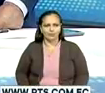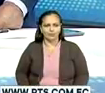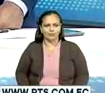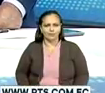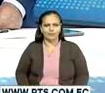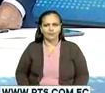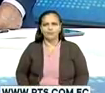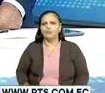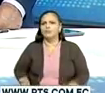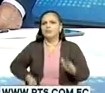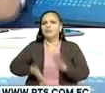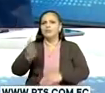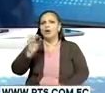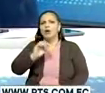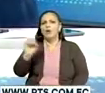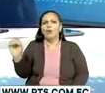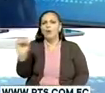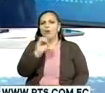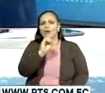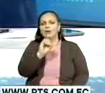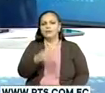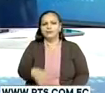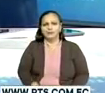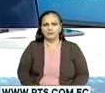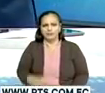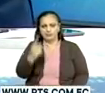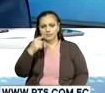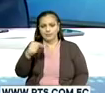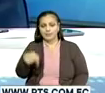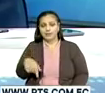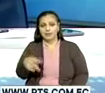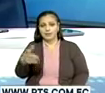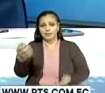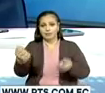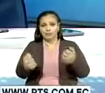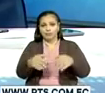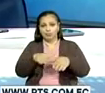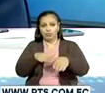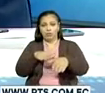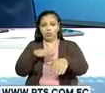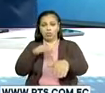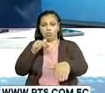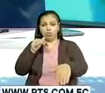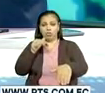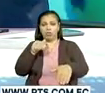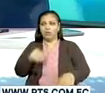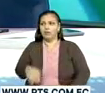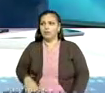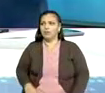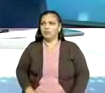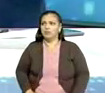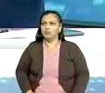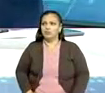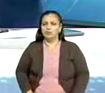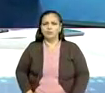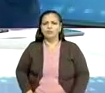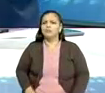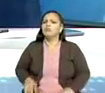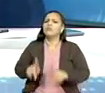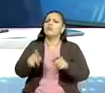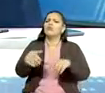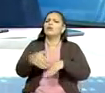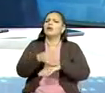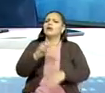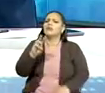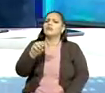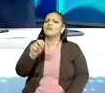el oeste? Porque ahí te vas a encontrar con un contraflujo. Si vienes del Parque de Urdesa... A ver, Las Monjas está aquí cerca... Está